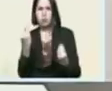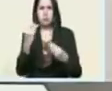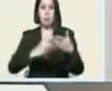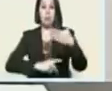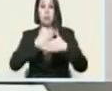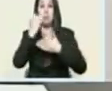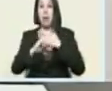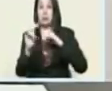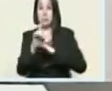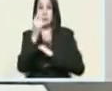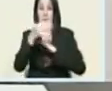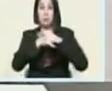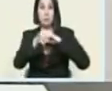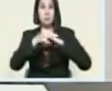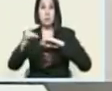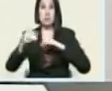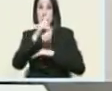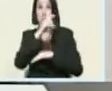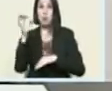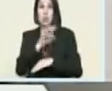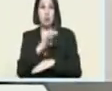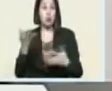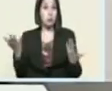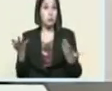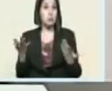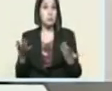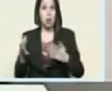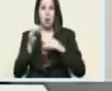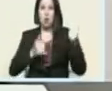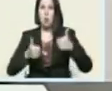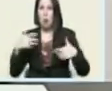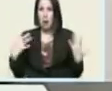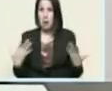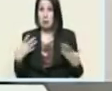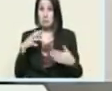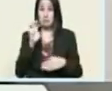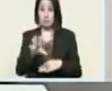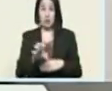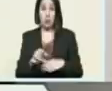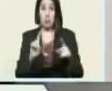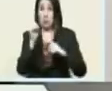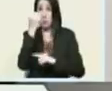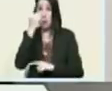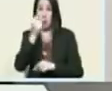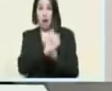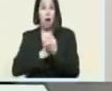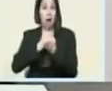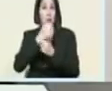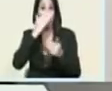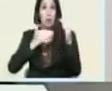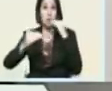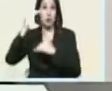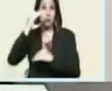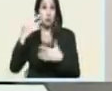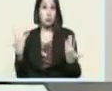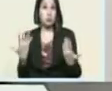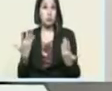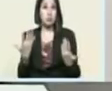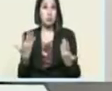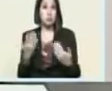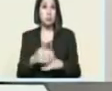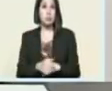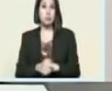¿Cuál va a ser el primer municipio 100%? ¿Cuál va a ser el primer estado 100% en amor mayor?